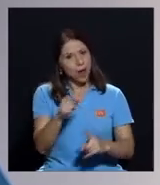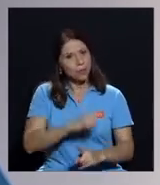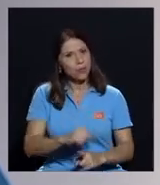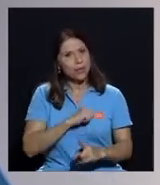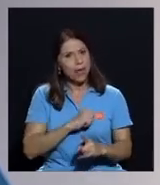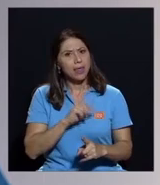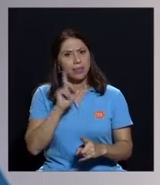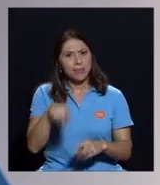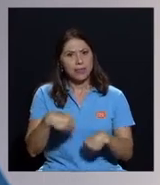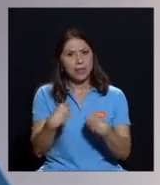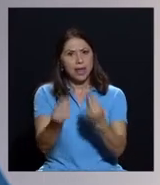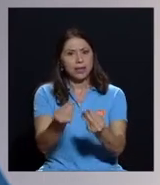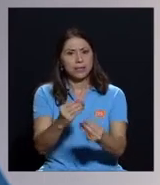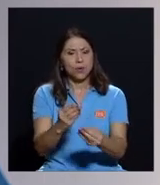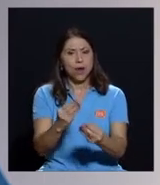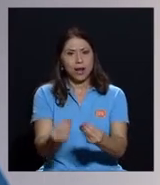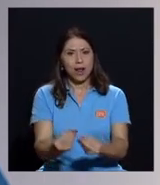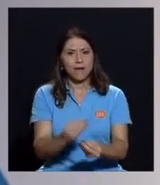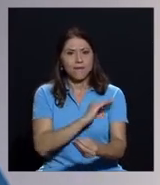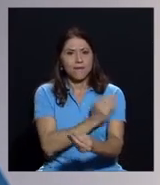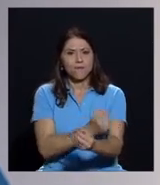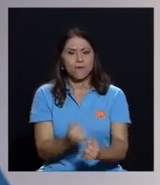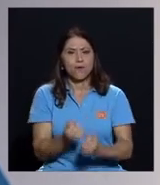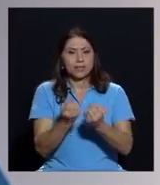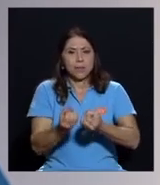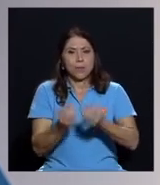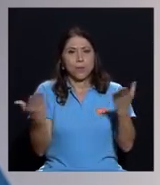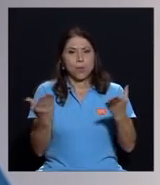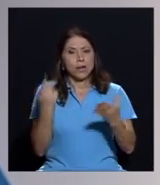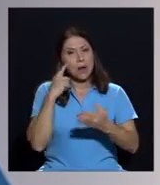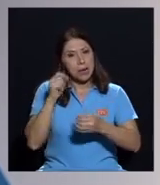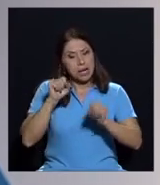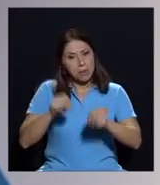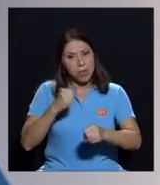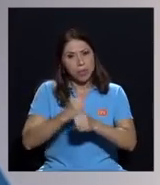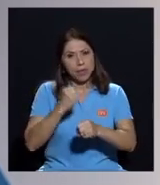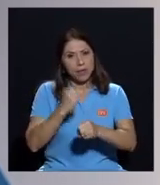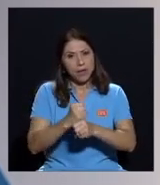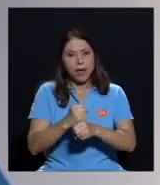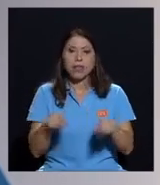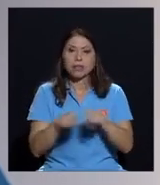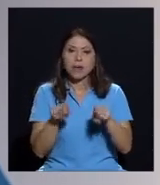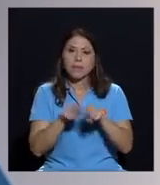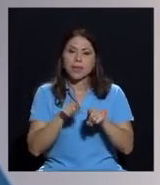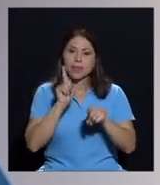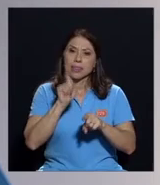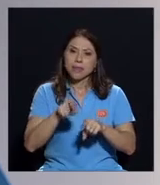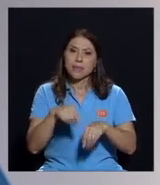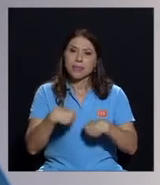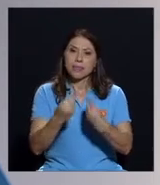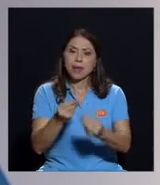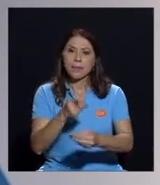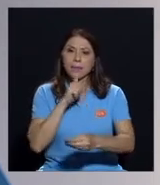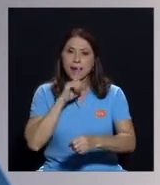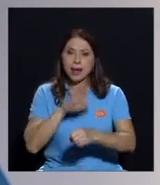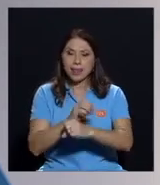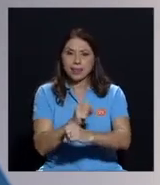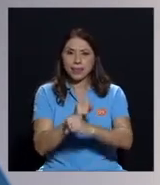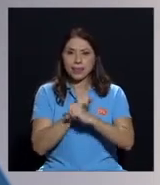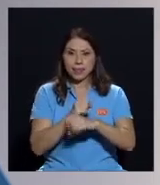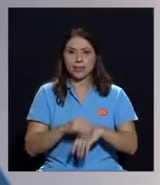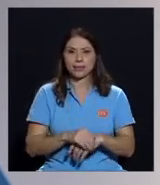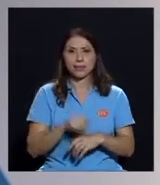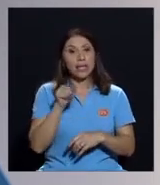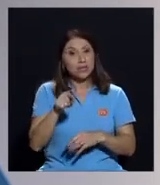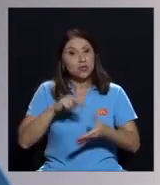ejercicio desde lo público y si también dar mayores garantías claro cada vez requiere que ver con más